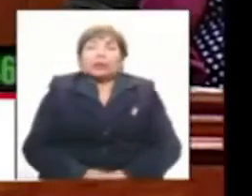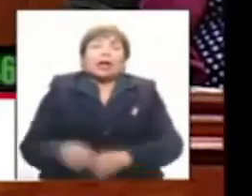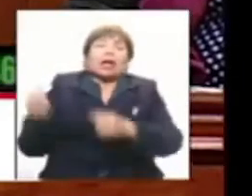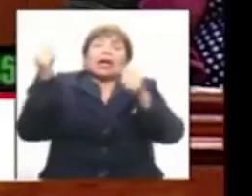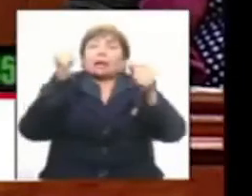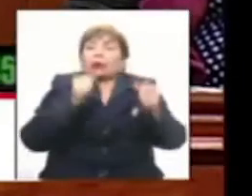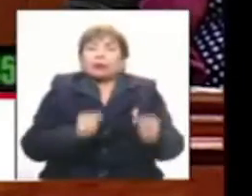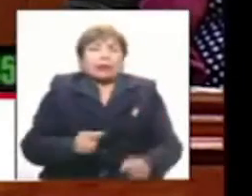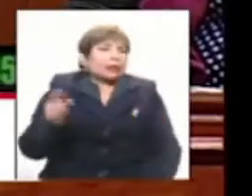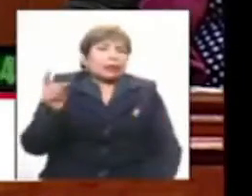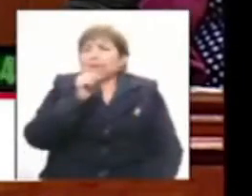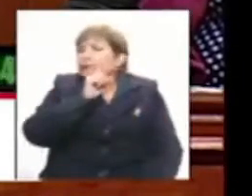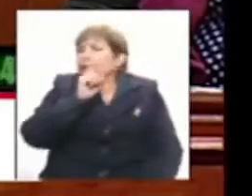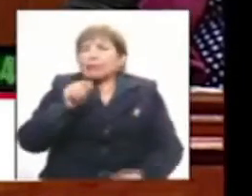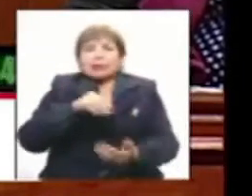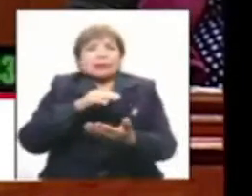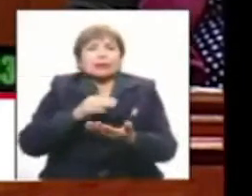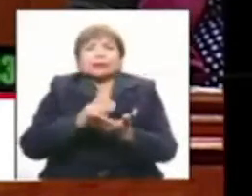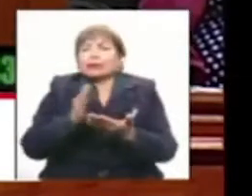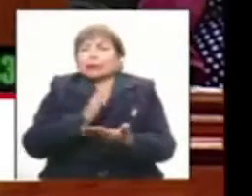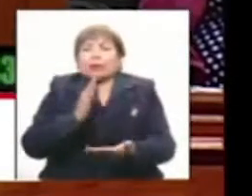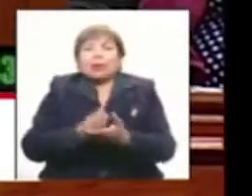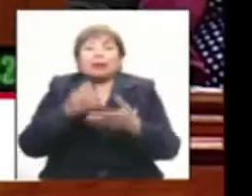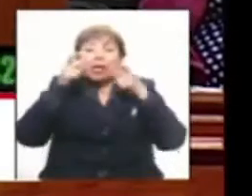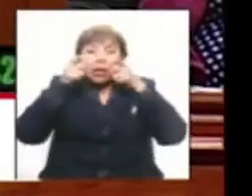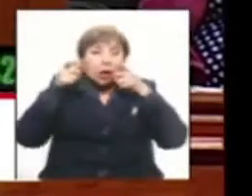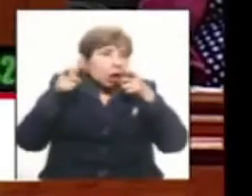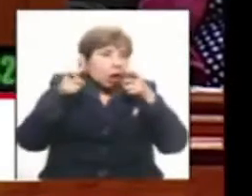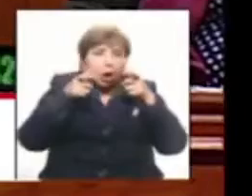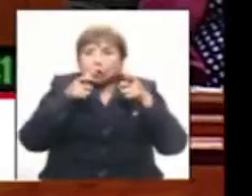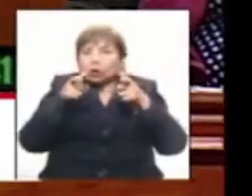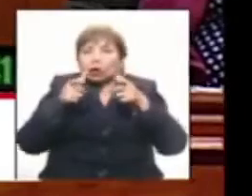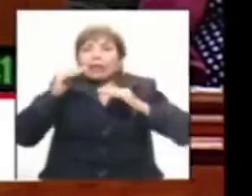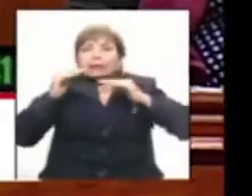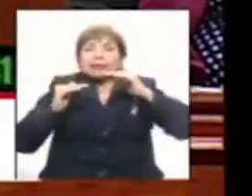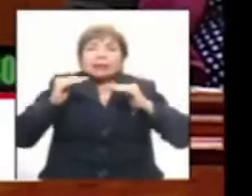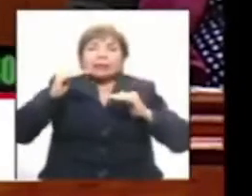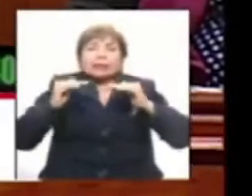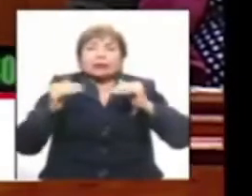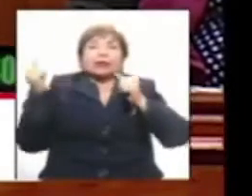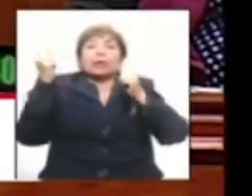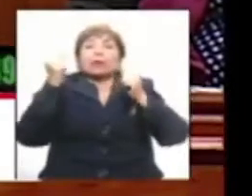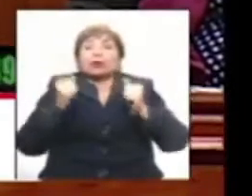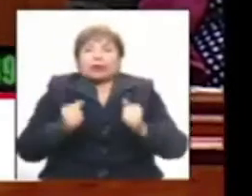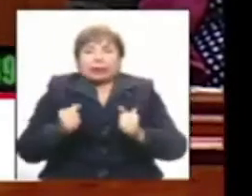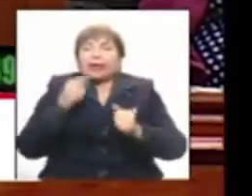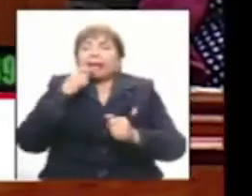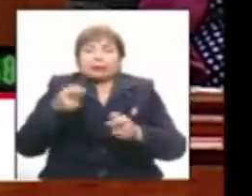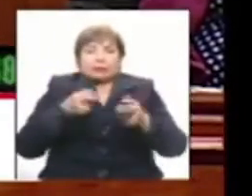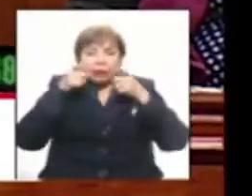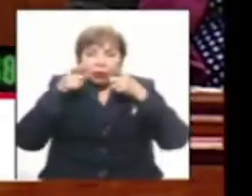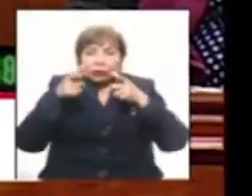poder legislativo no está exento del control. Eso es el equilibrio de poderes, eso es el control de